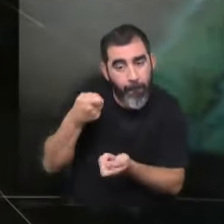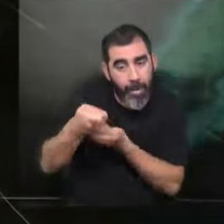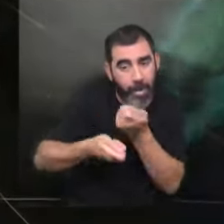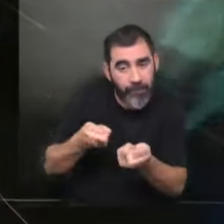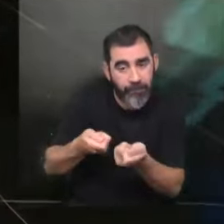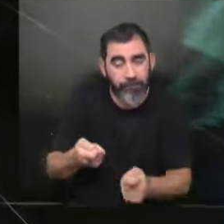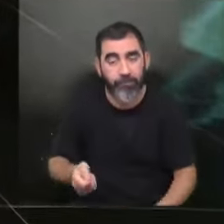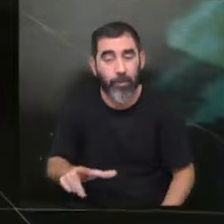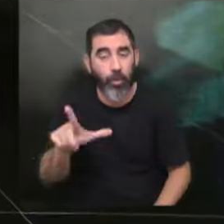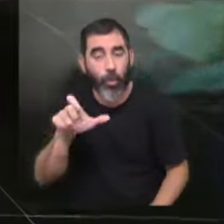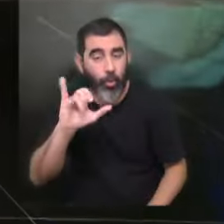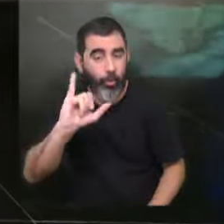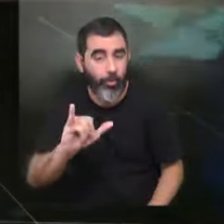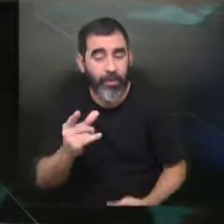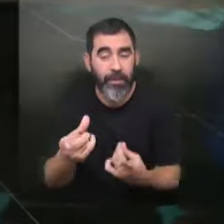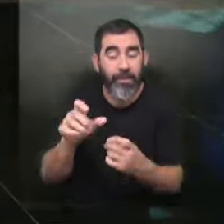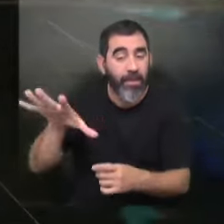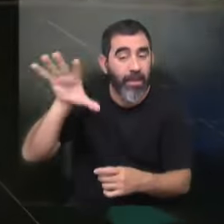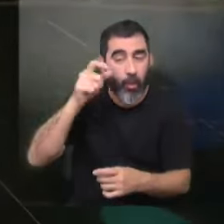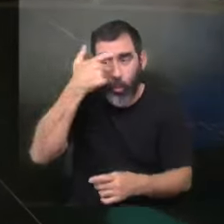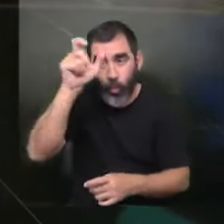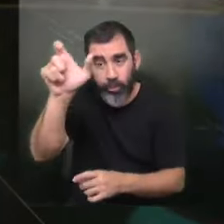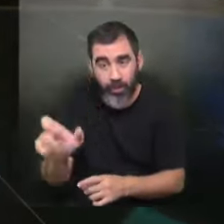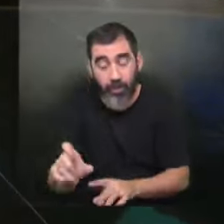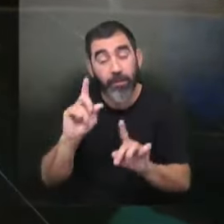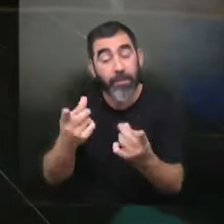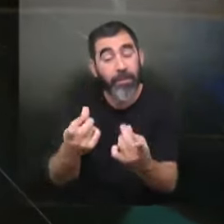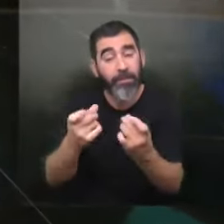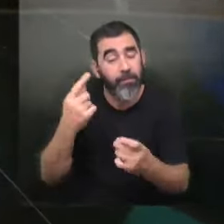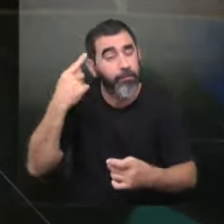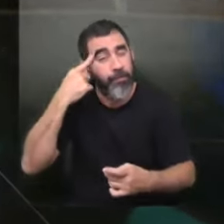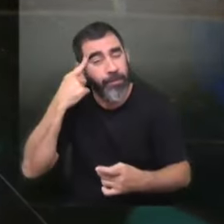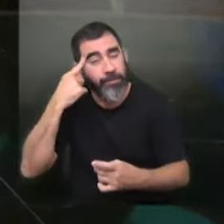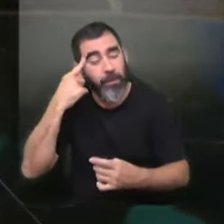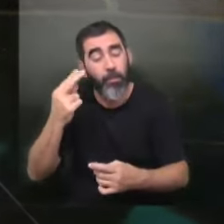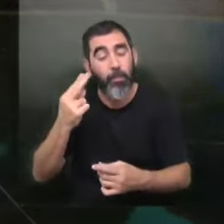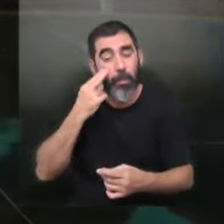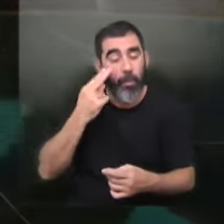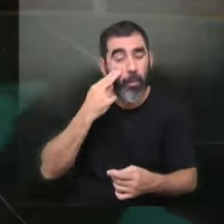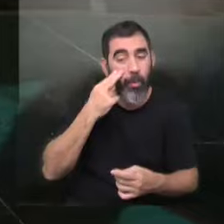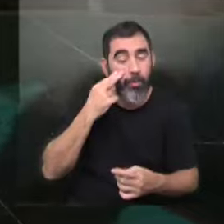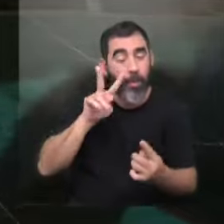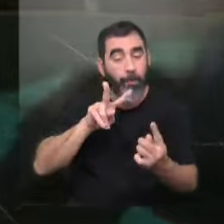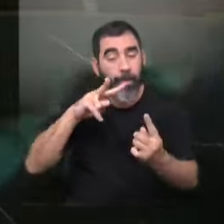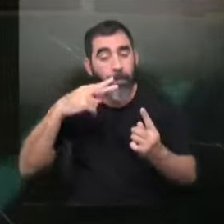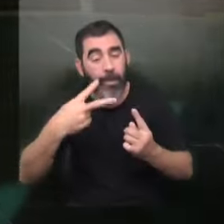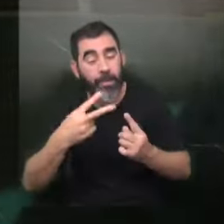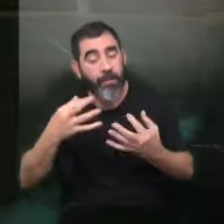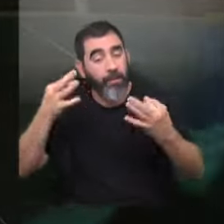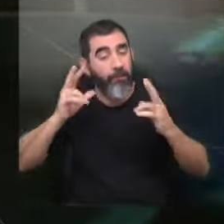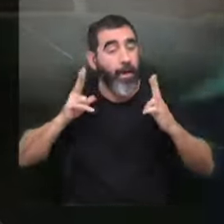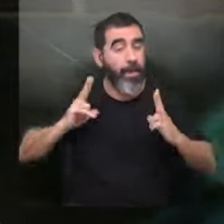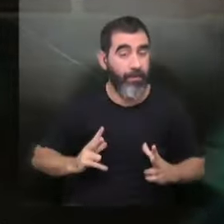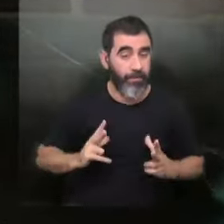escuchados. Claro, necesitamos escuchar a los científicos y también necesitamos pensar todos esos problemas desde una perspectiva ética, ¿no? Porque ese es